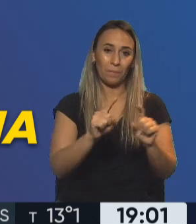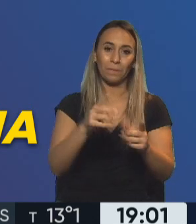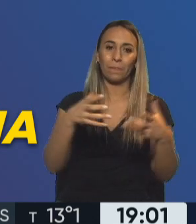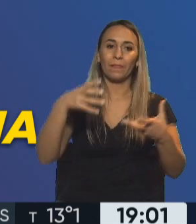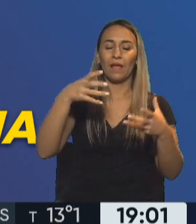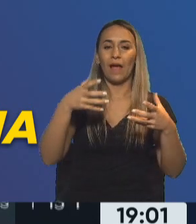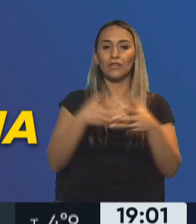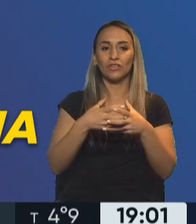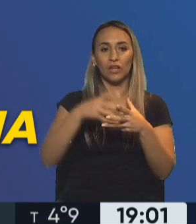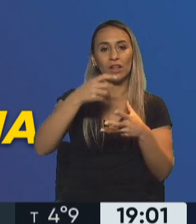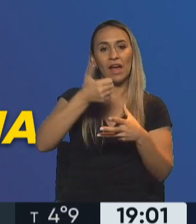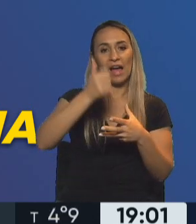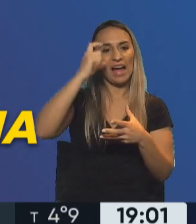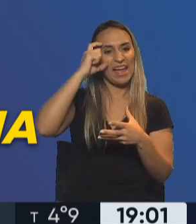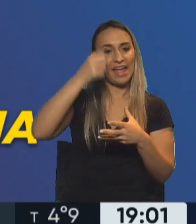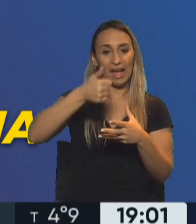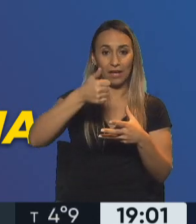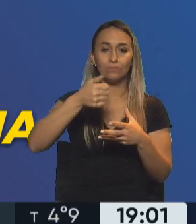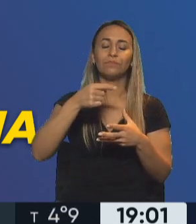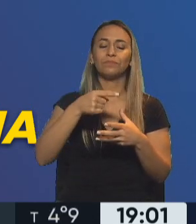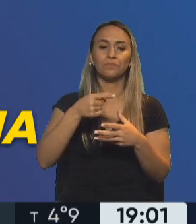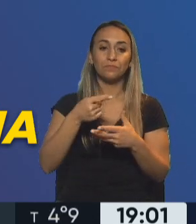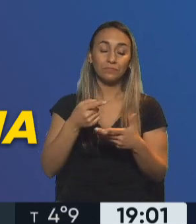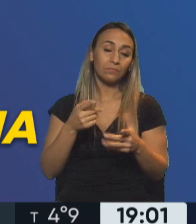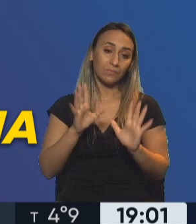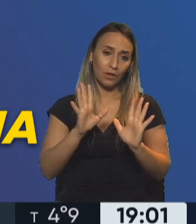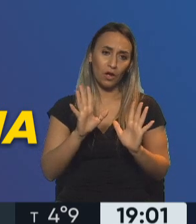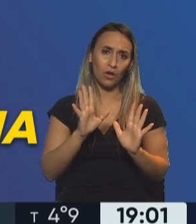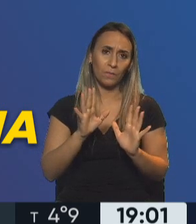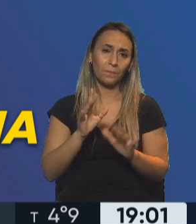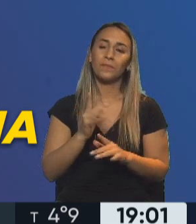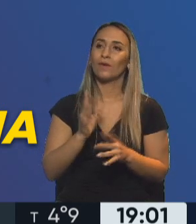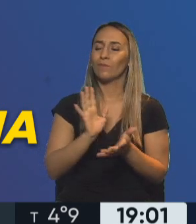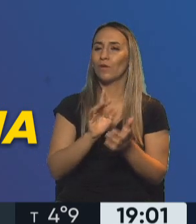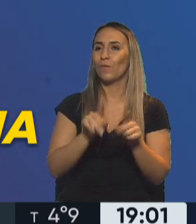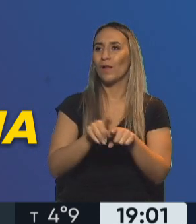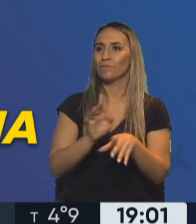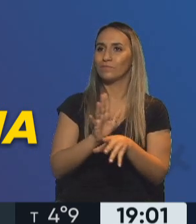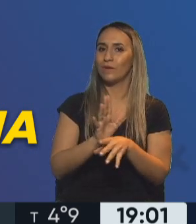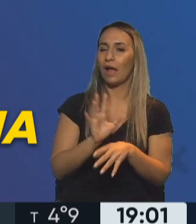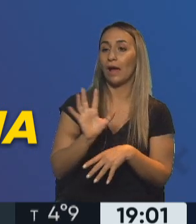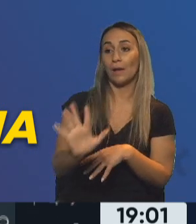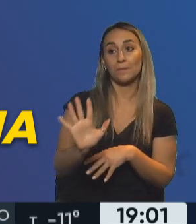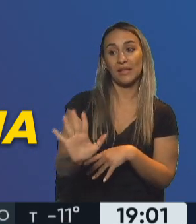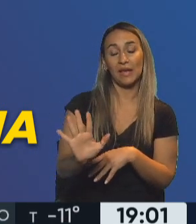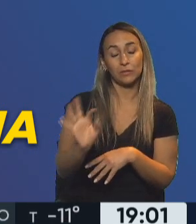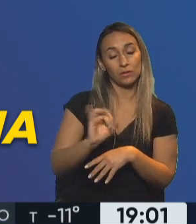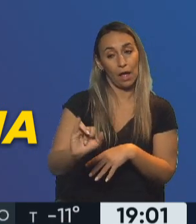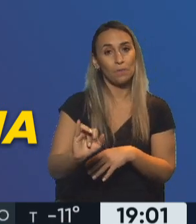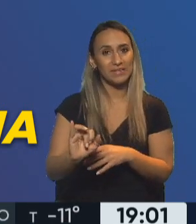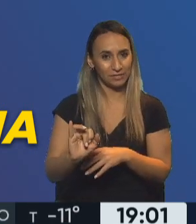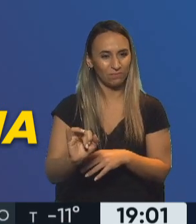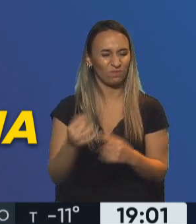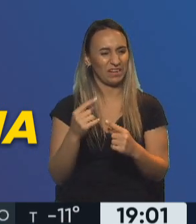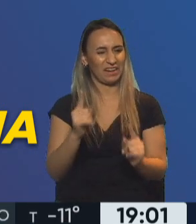para decirlo más cortito. Hay que tener en cuenta... Entre la advertencia y la amenaza, Entre EA, la ¿no? advertencia y la amenaza, raro, ¿no?